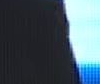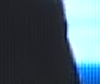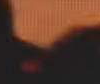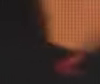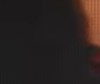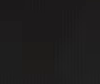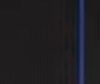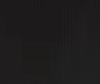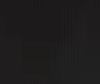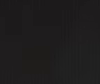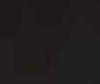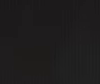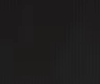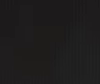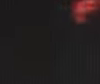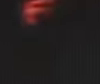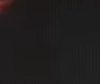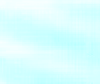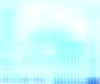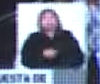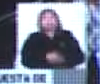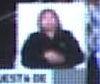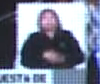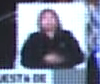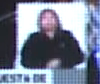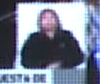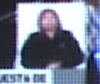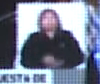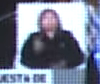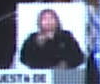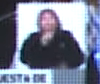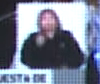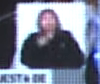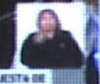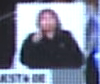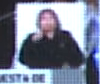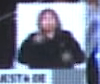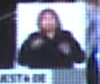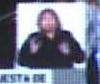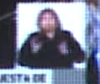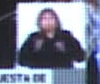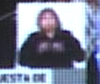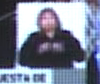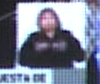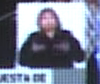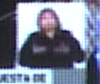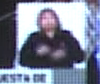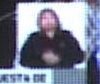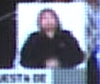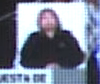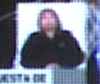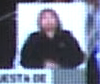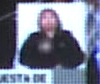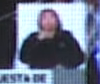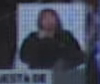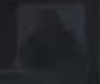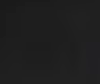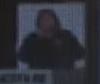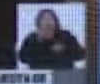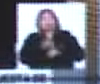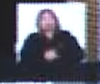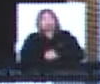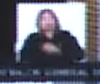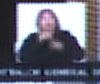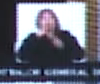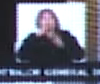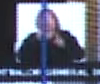algo trascendental, enorme, importantísimo, como es la elección del nuevo Contralor General de la República. El hecho de que